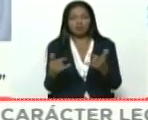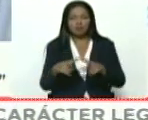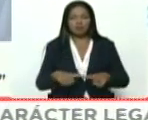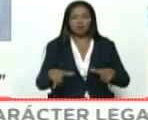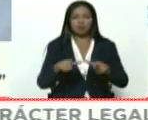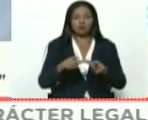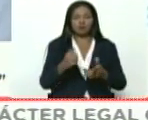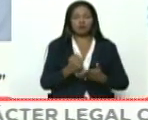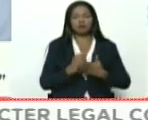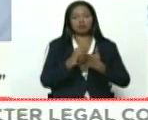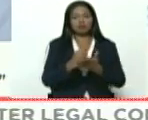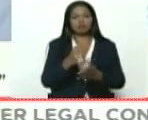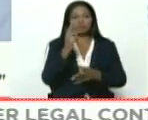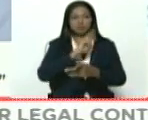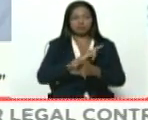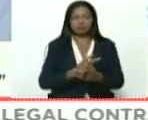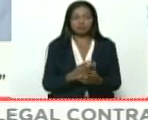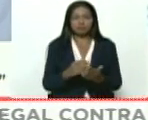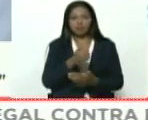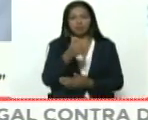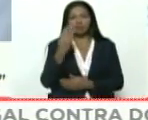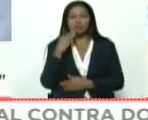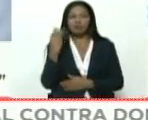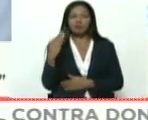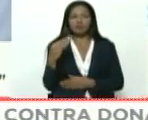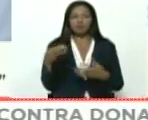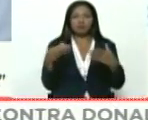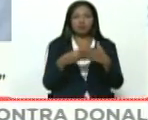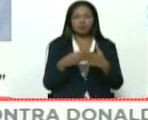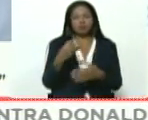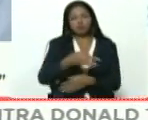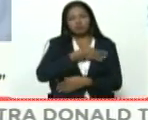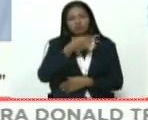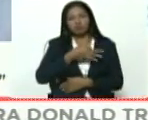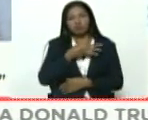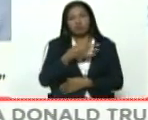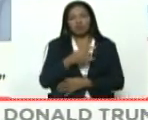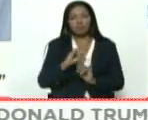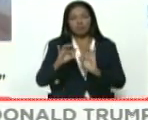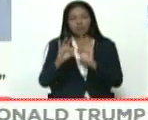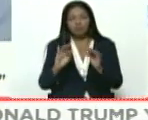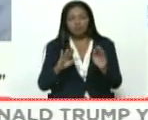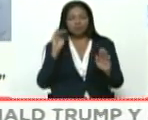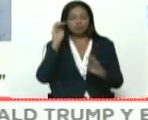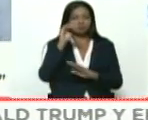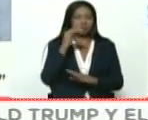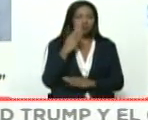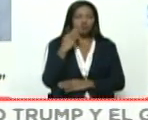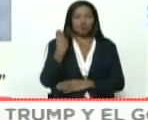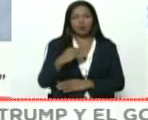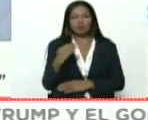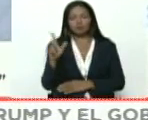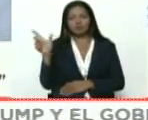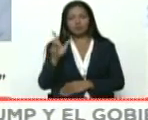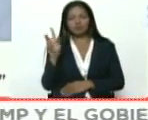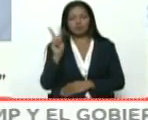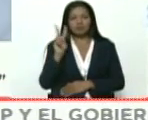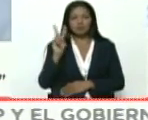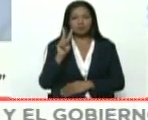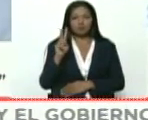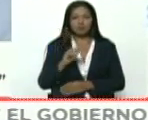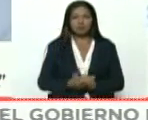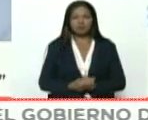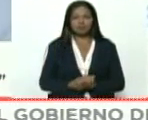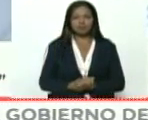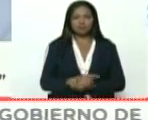espacio ayudar y fortalecer a la juventud del Partido Socialista Unido de Venezuela y más allá de eso, a las juventudes de Venezuela, que tienen una